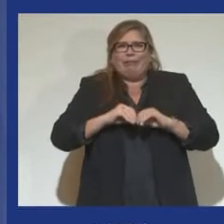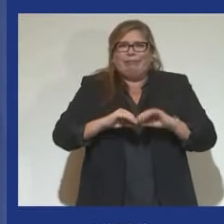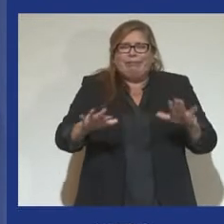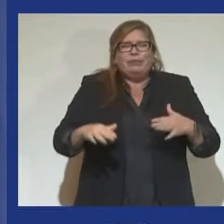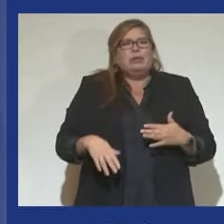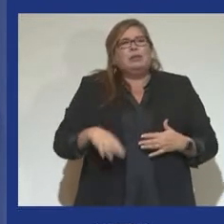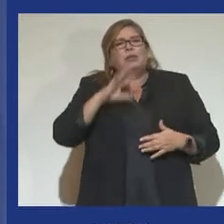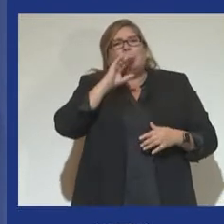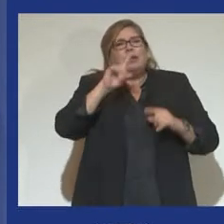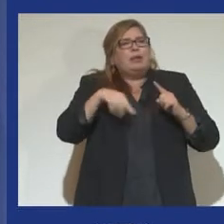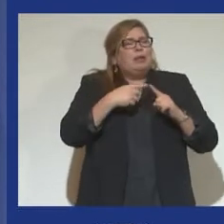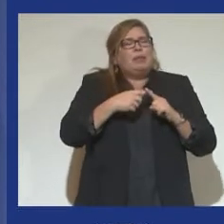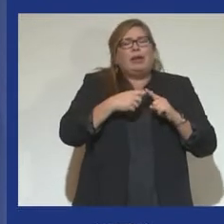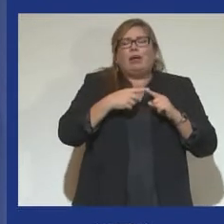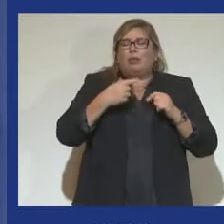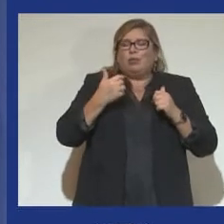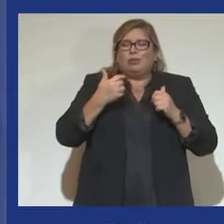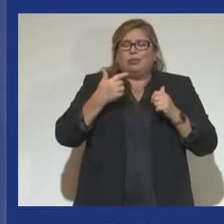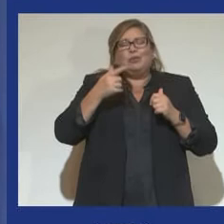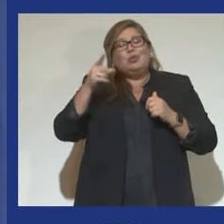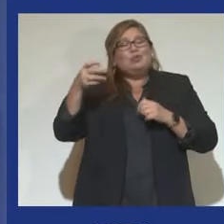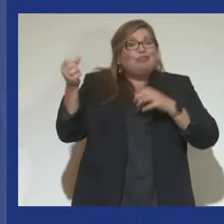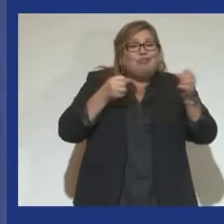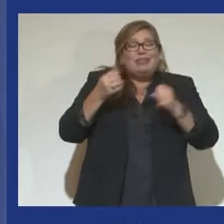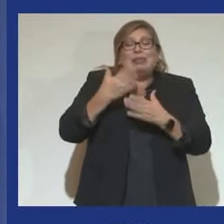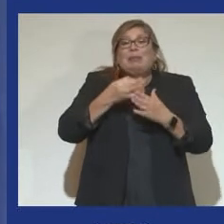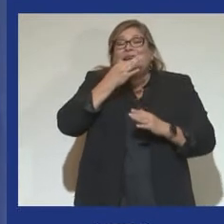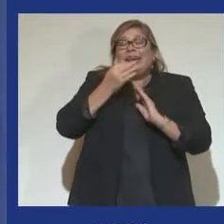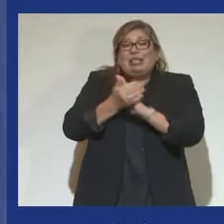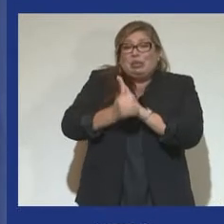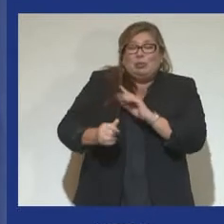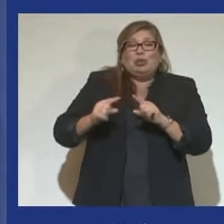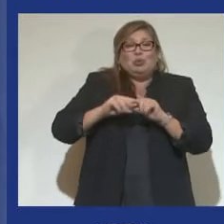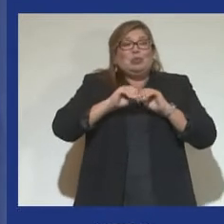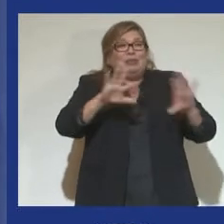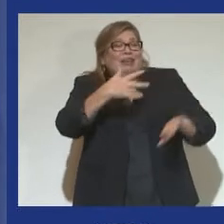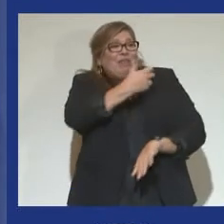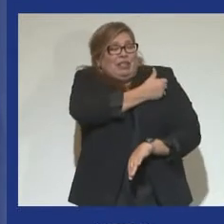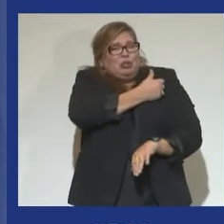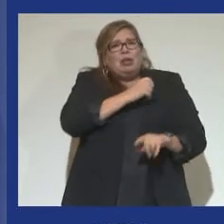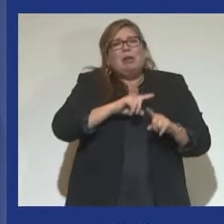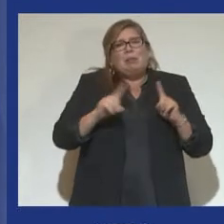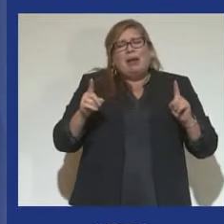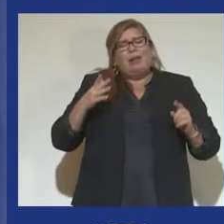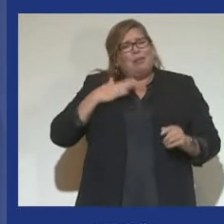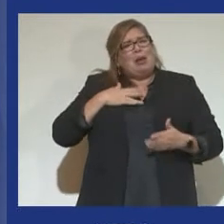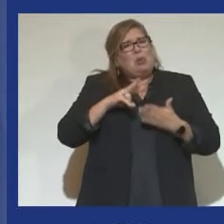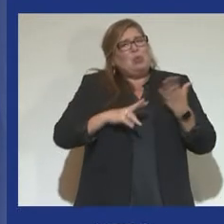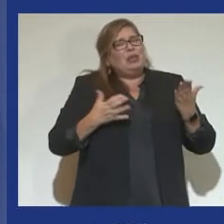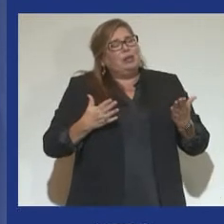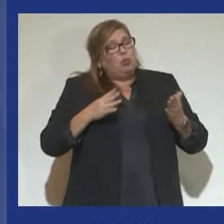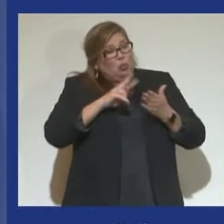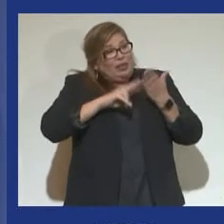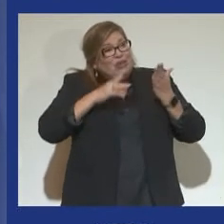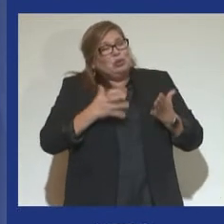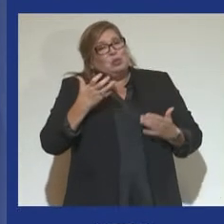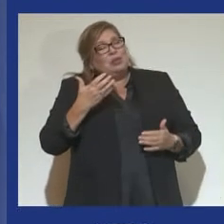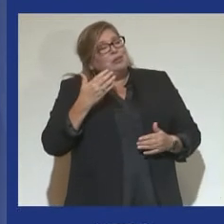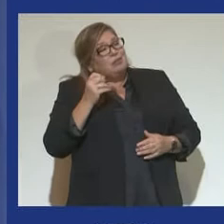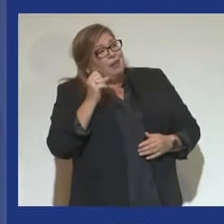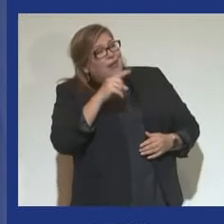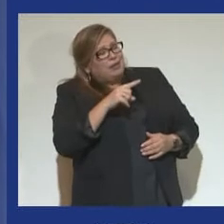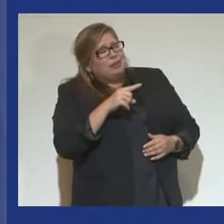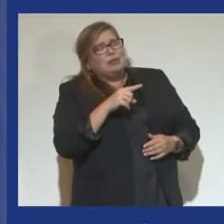peritos los tres grupos a los niveles para administrar estar pero lo que oímos de lectores que quieren que le